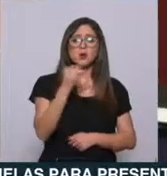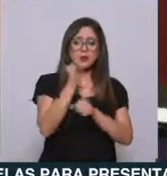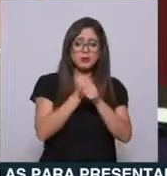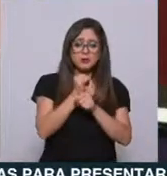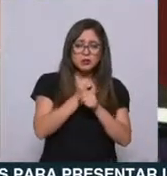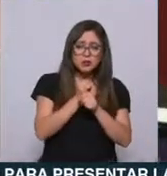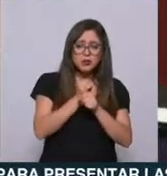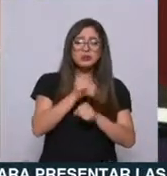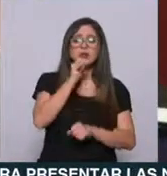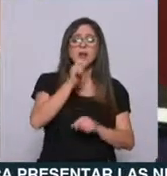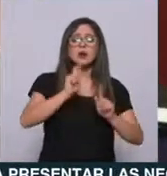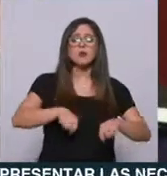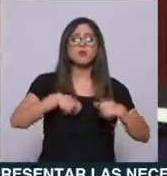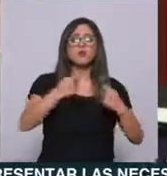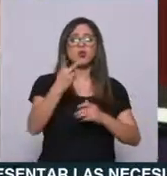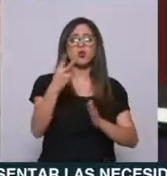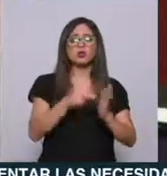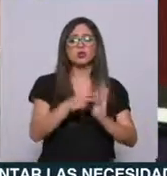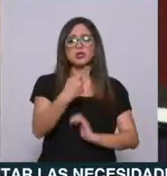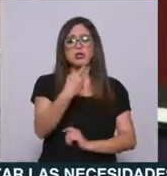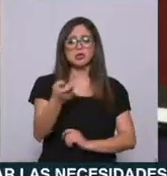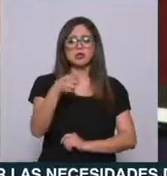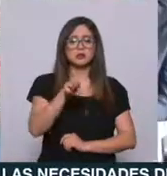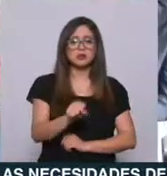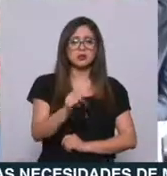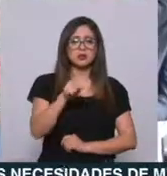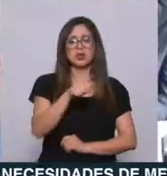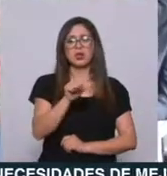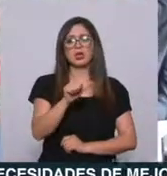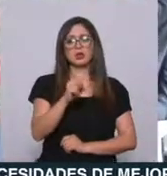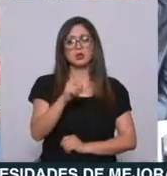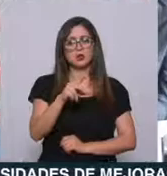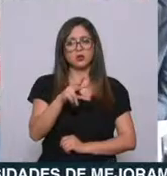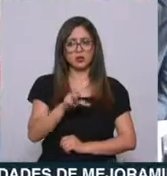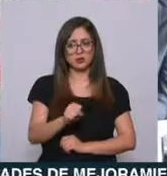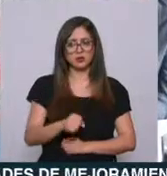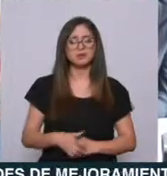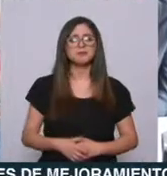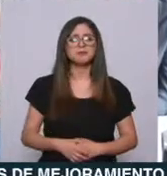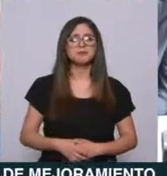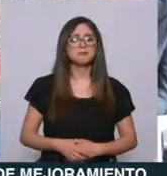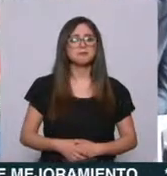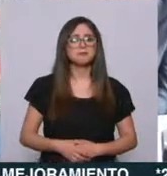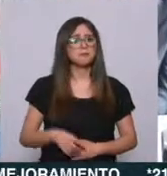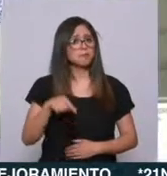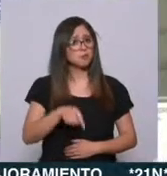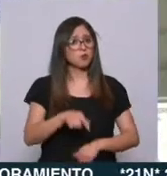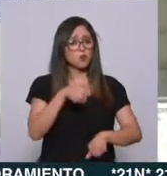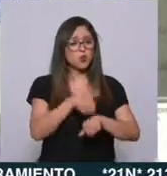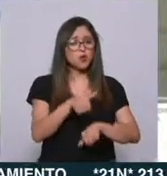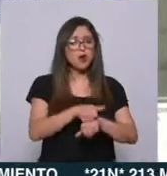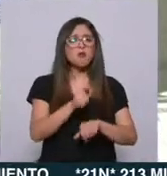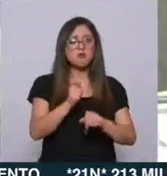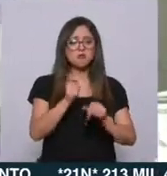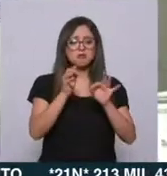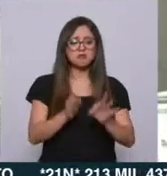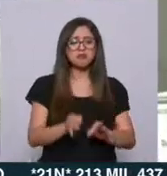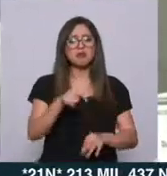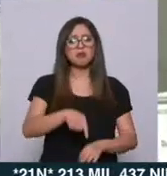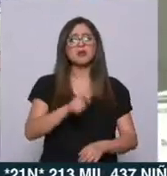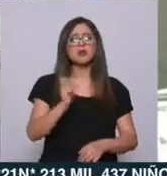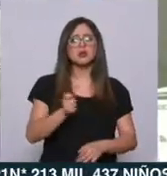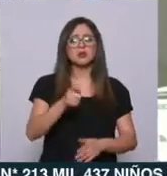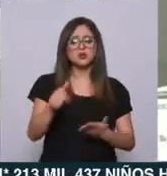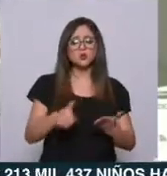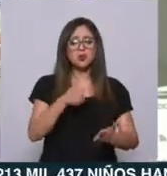oficio y se han brindado 2.160 asesorías. Resaltó que estos números constatan que se sigue viviendo en una ciudad donde